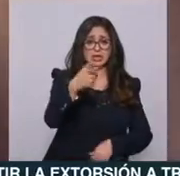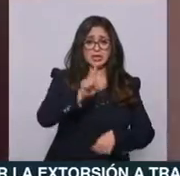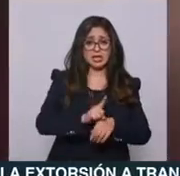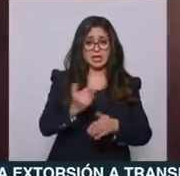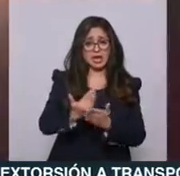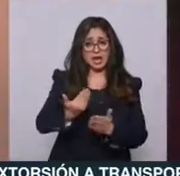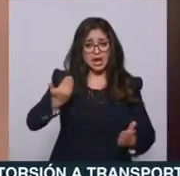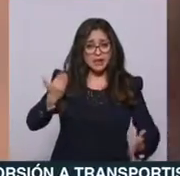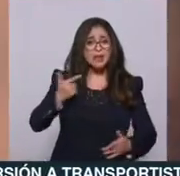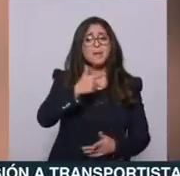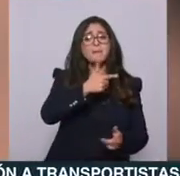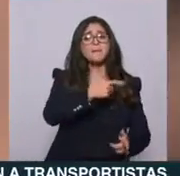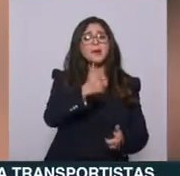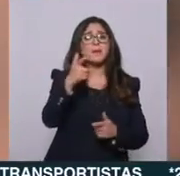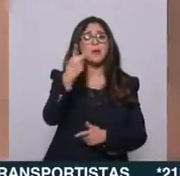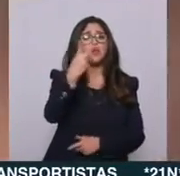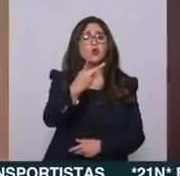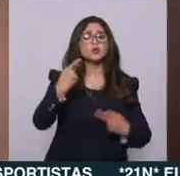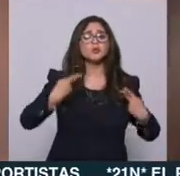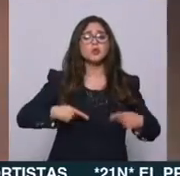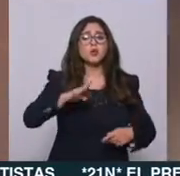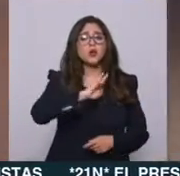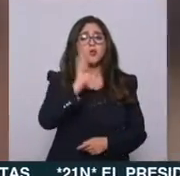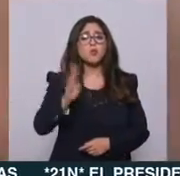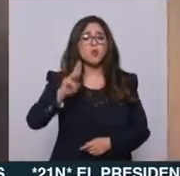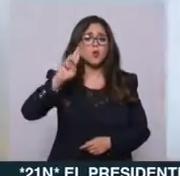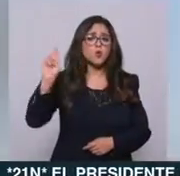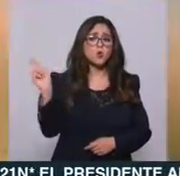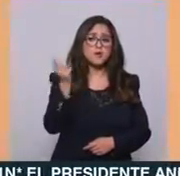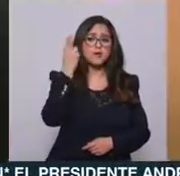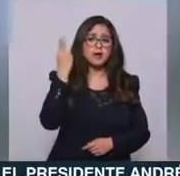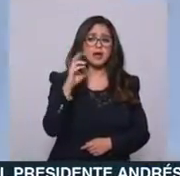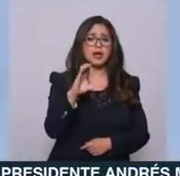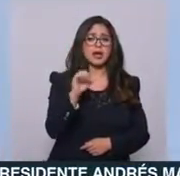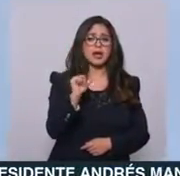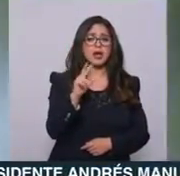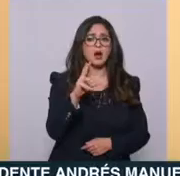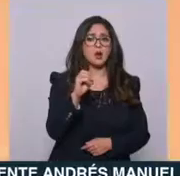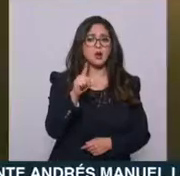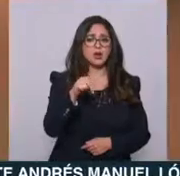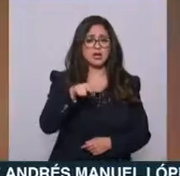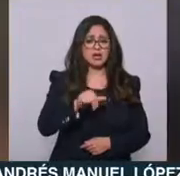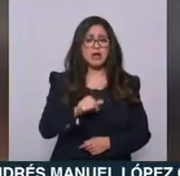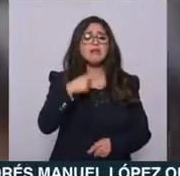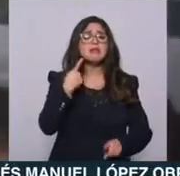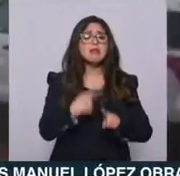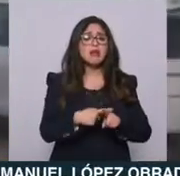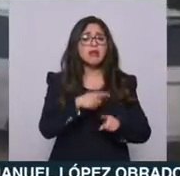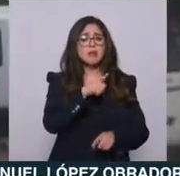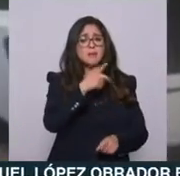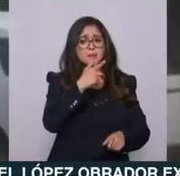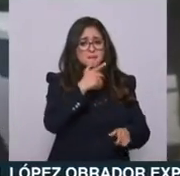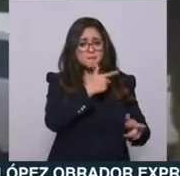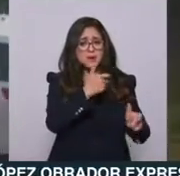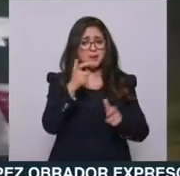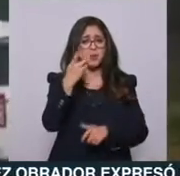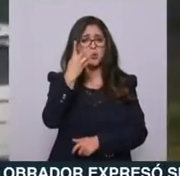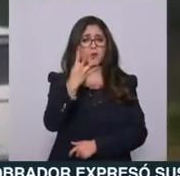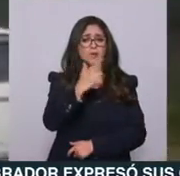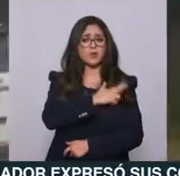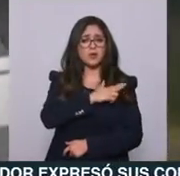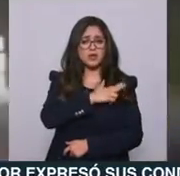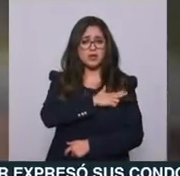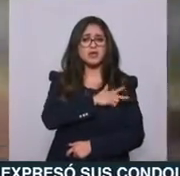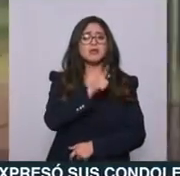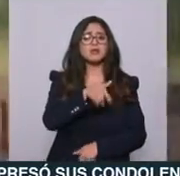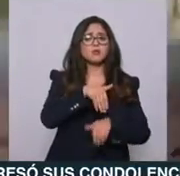un tiroteo dejó al menos 2 muertos en la Universidad de Carolina del Norte. El responsable dejó 4 heridos y quedó